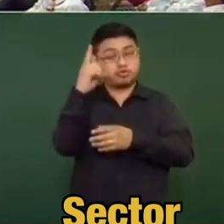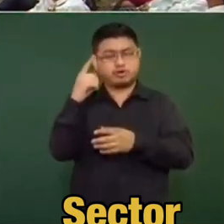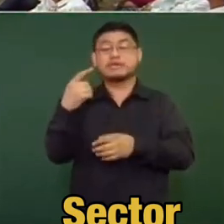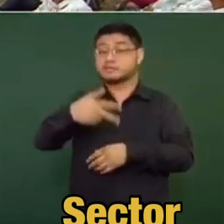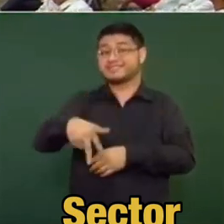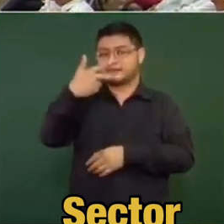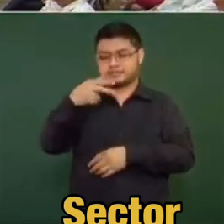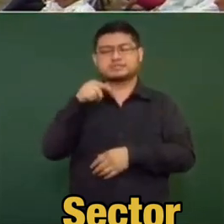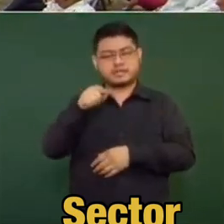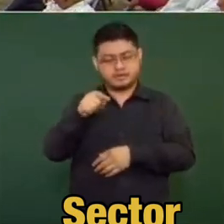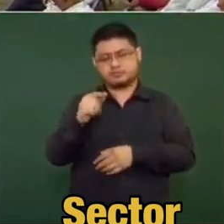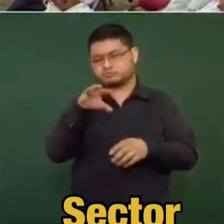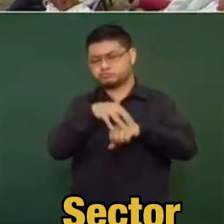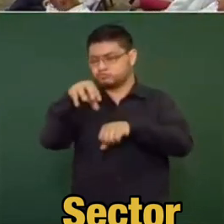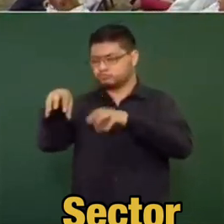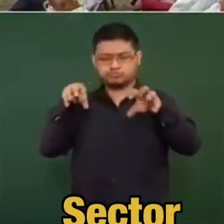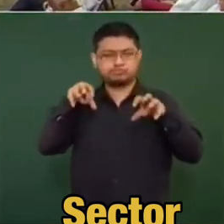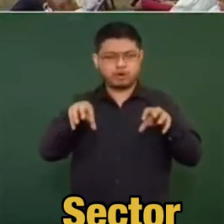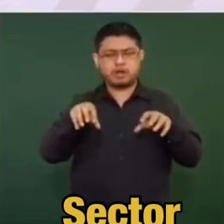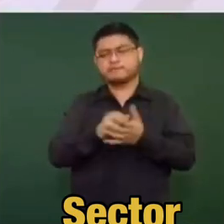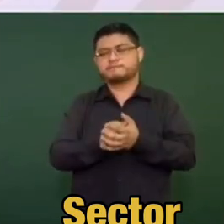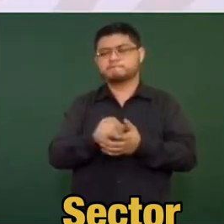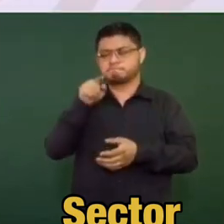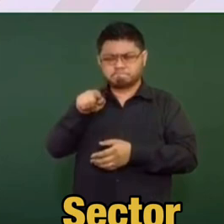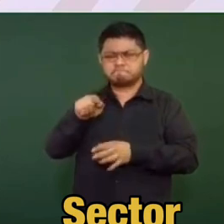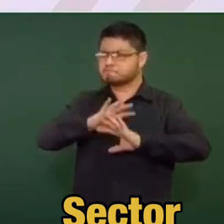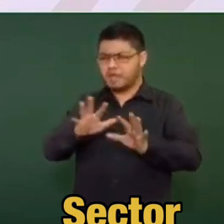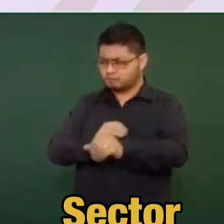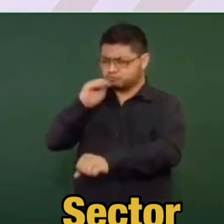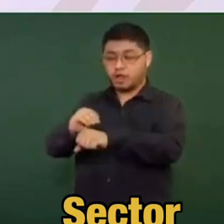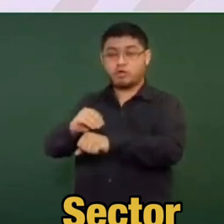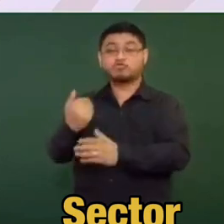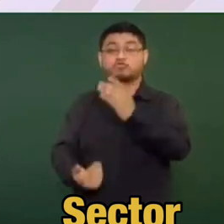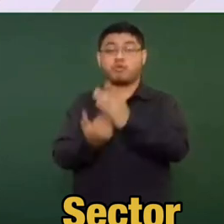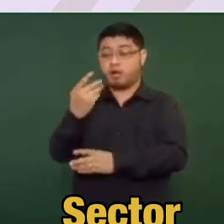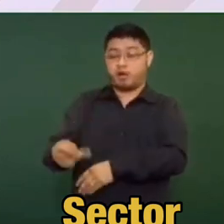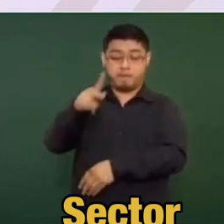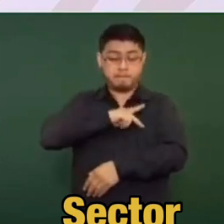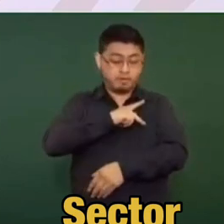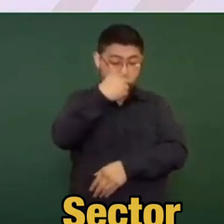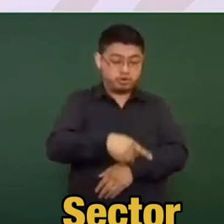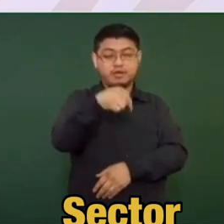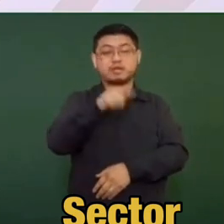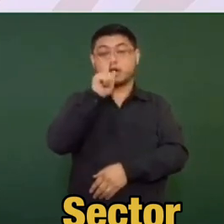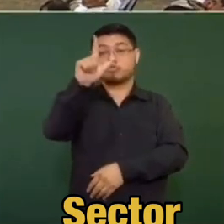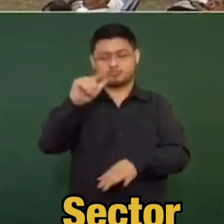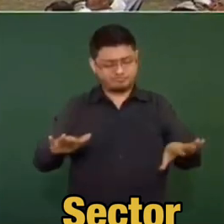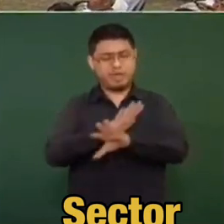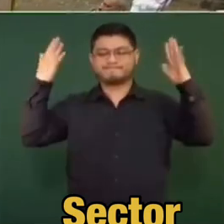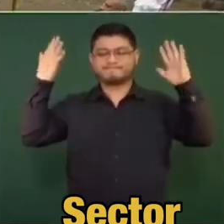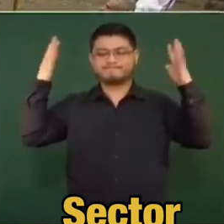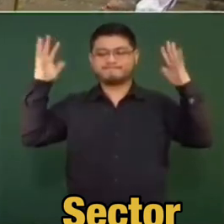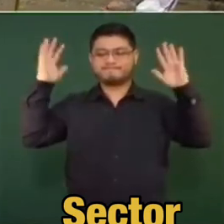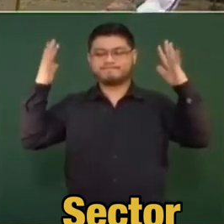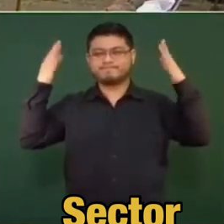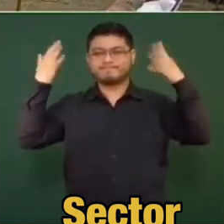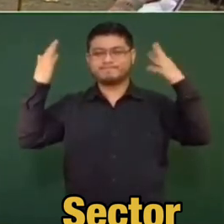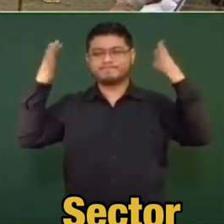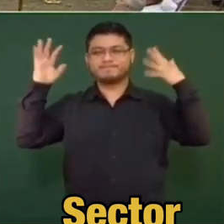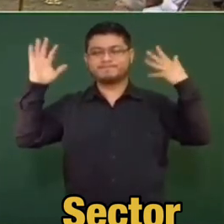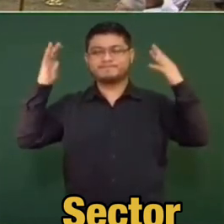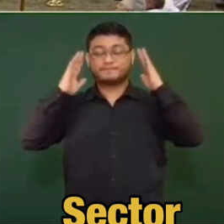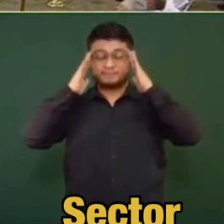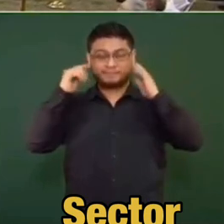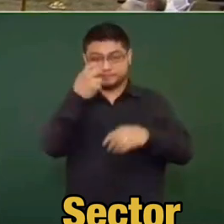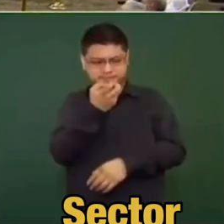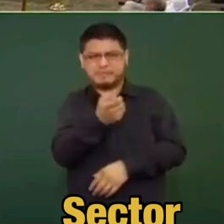energía eléctrica a la empresa española Iberdrola, con lo cual se llevó a cabo una nueva nacionalización de la industria eléctrica. Esto